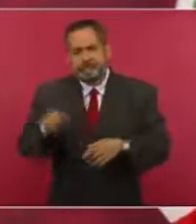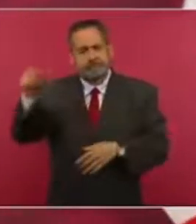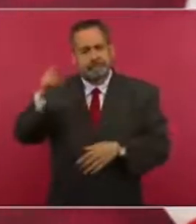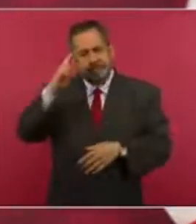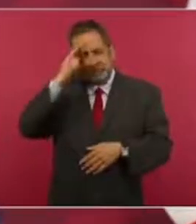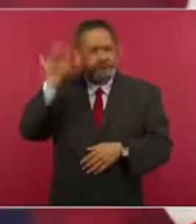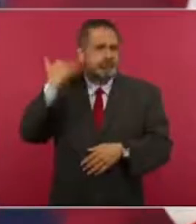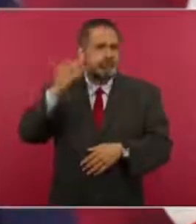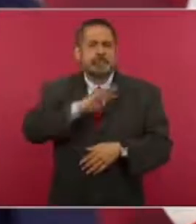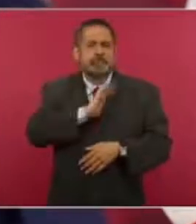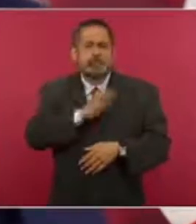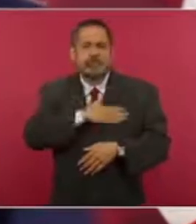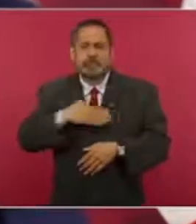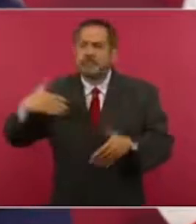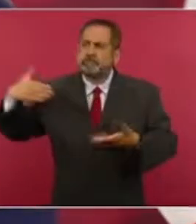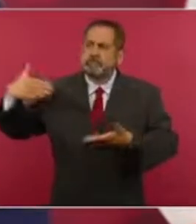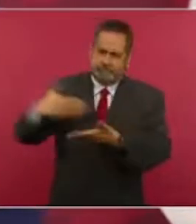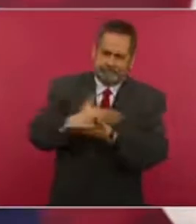españolas,